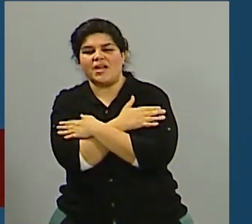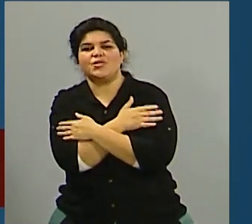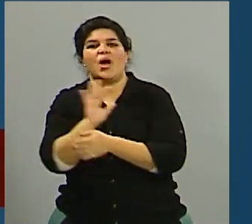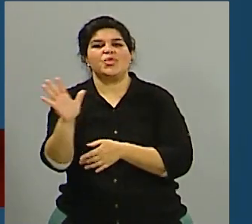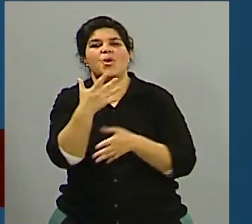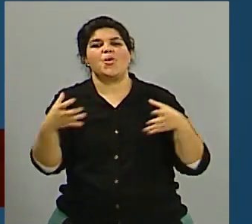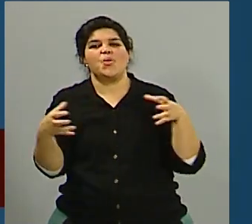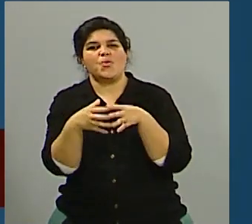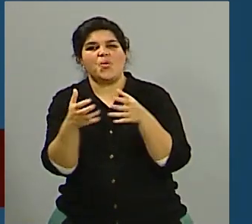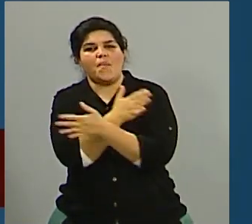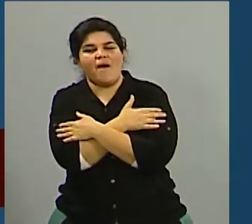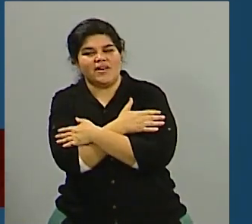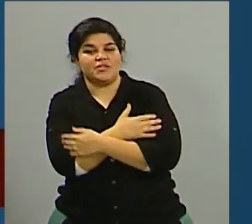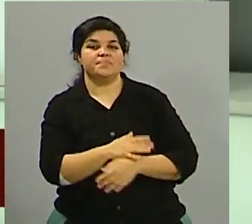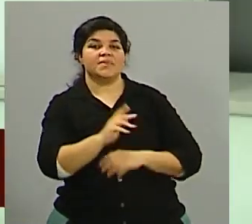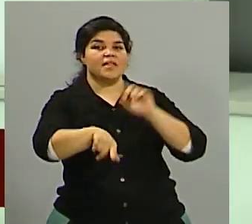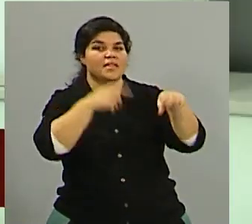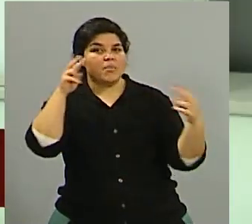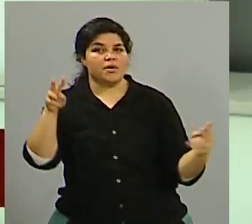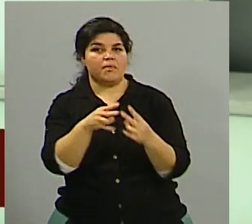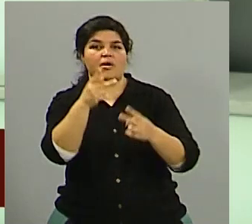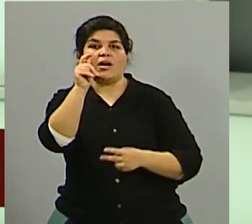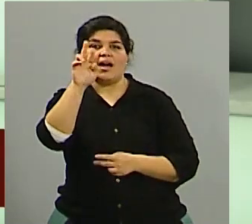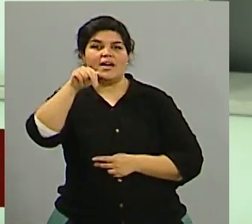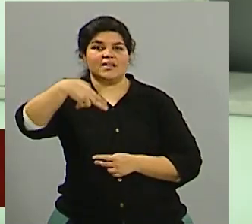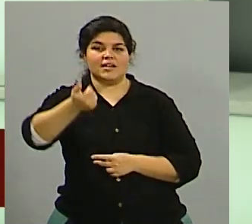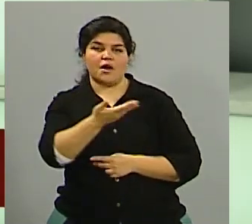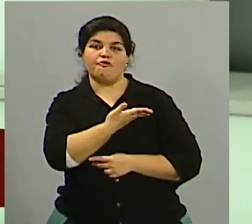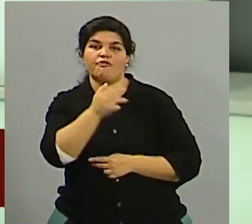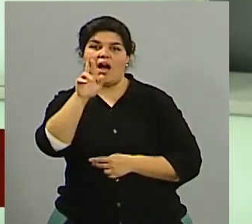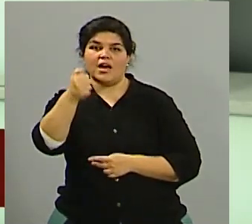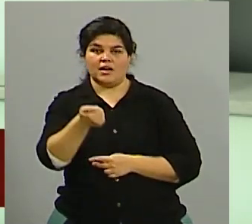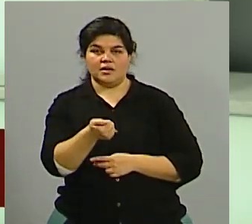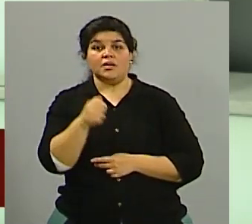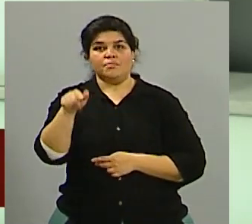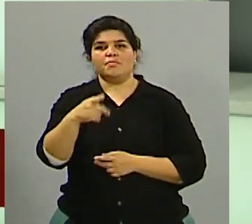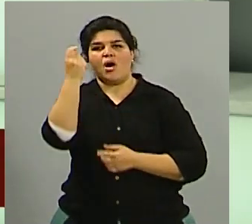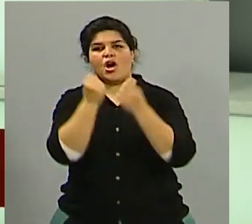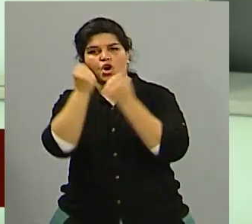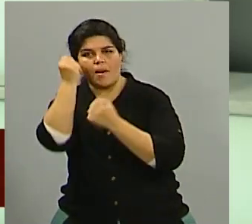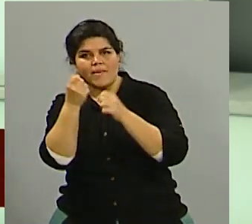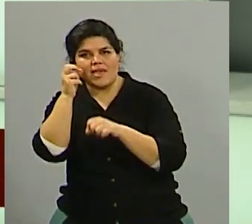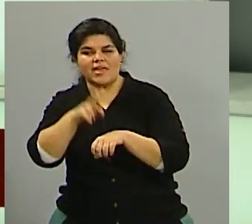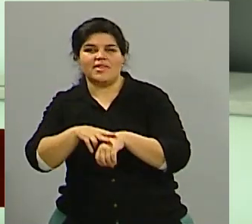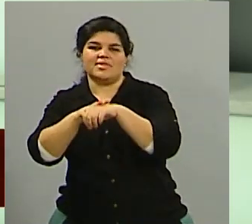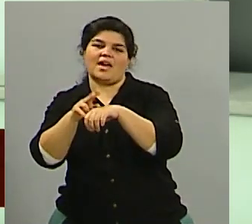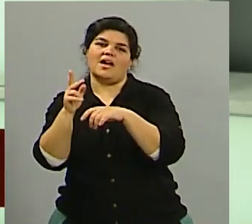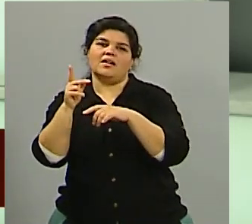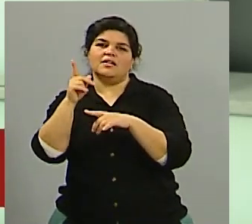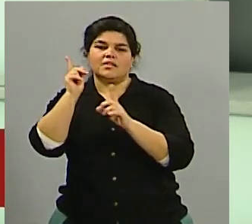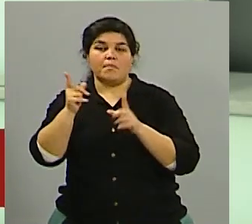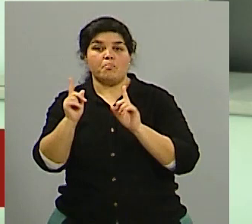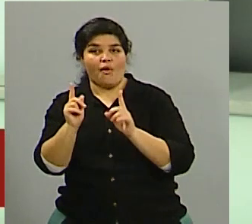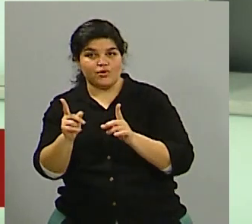tu equipo. Será hasta cualquier momento. Karina Fara, economista, docente, hablando con nosotros de todo un poco, de la inflación, de lo que puede ser el